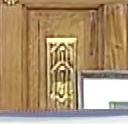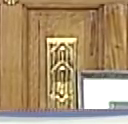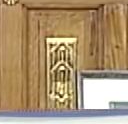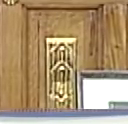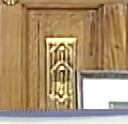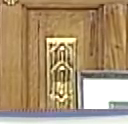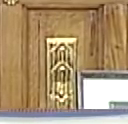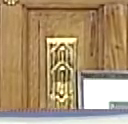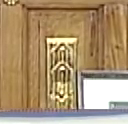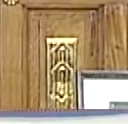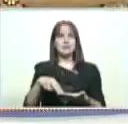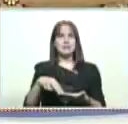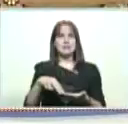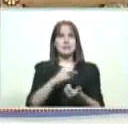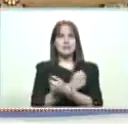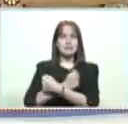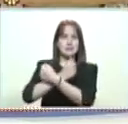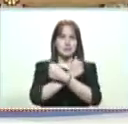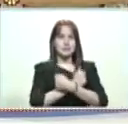amamos